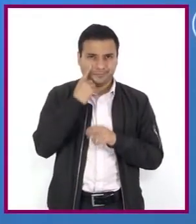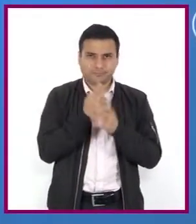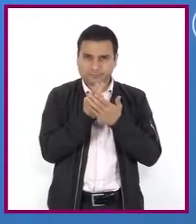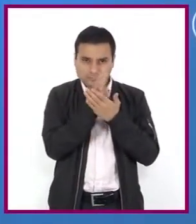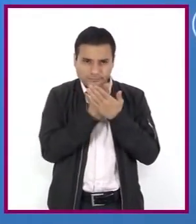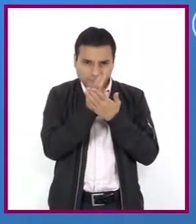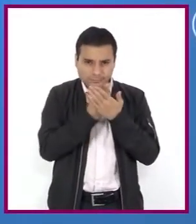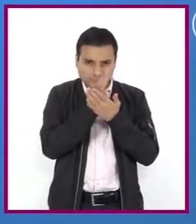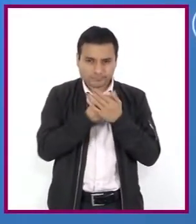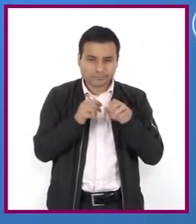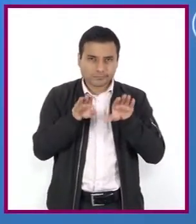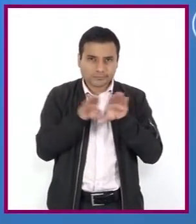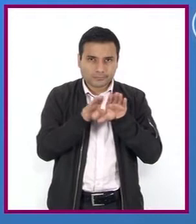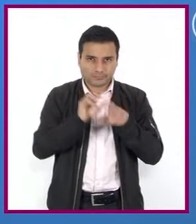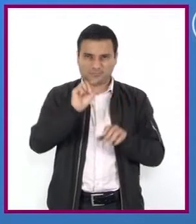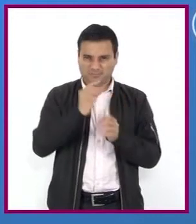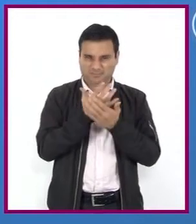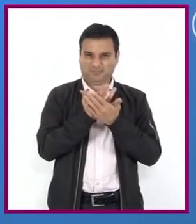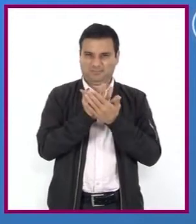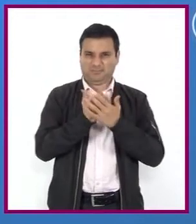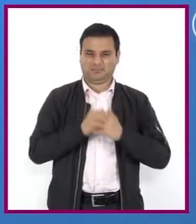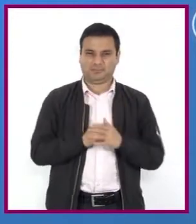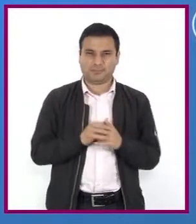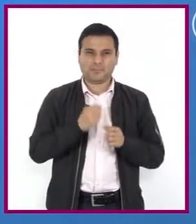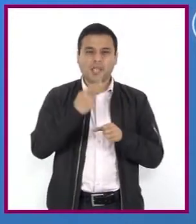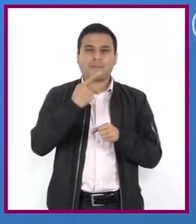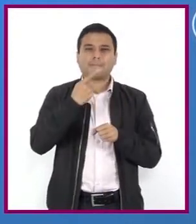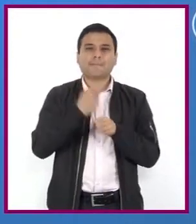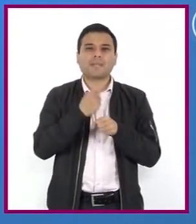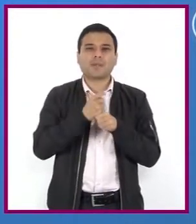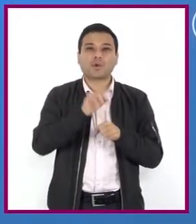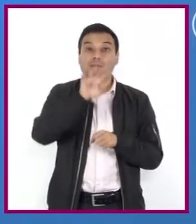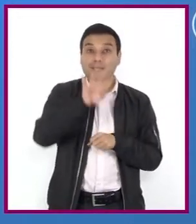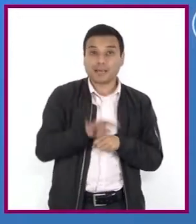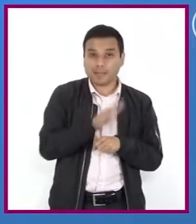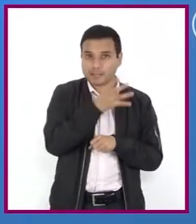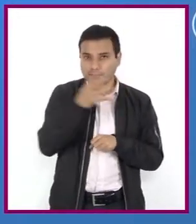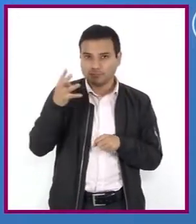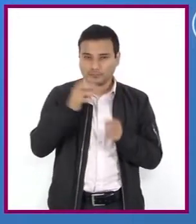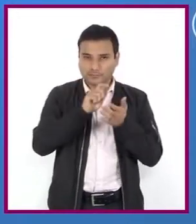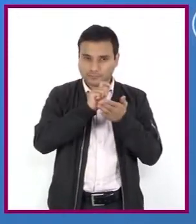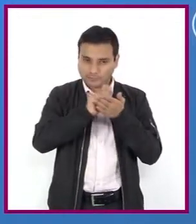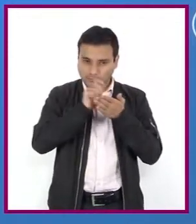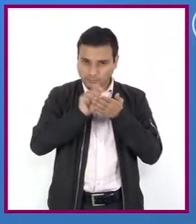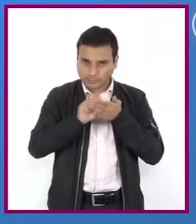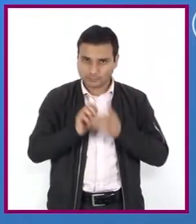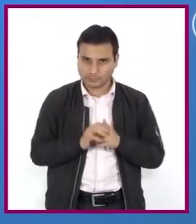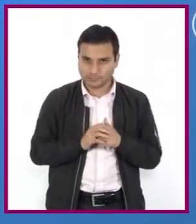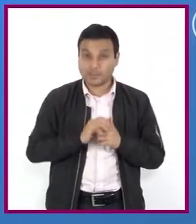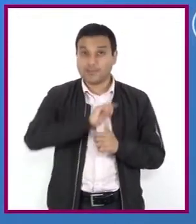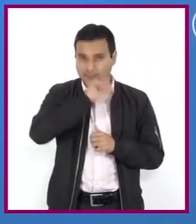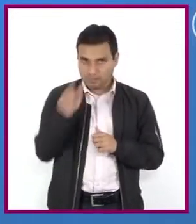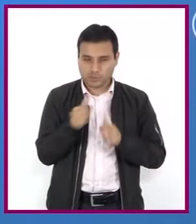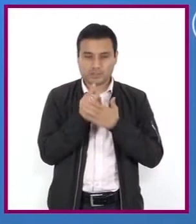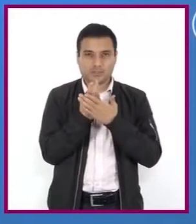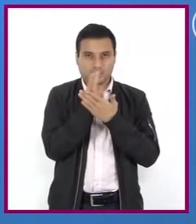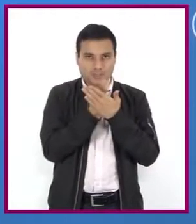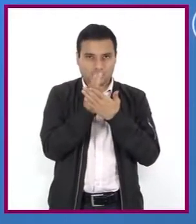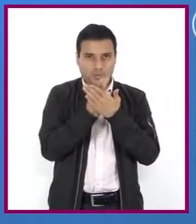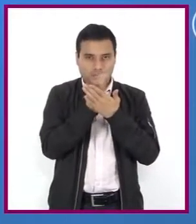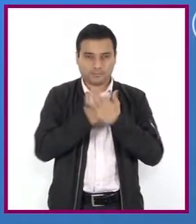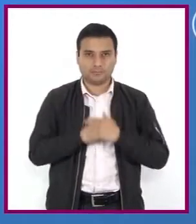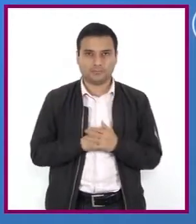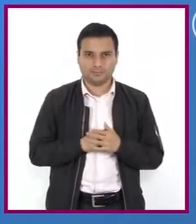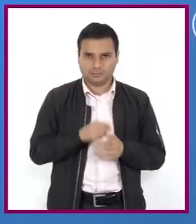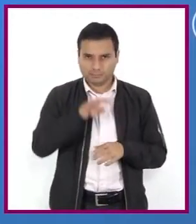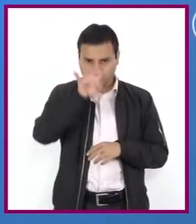graficar esta expresión, debemos hacer su correspondiente tabulación para obtener los datos que se graficarán. Para